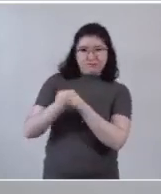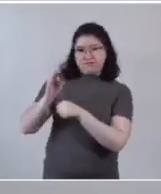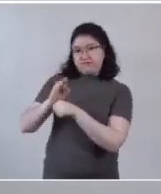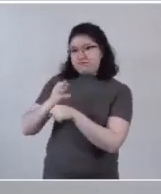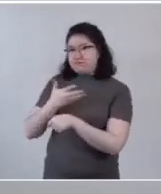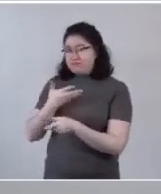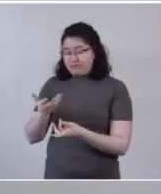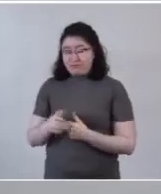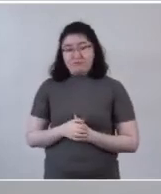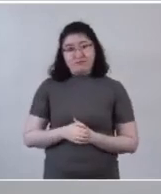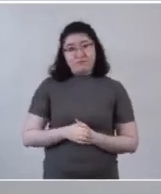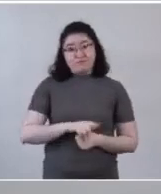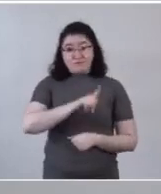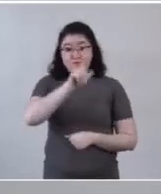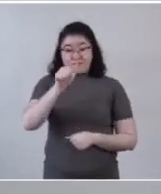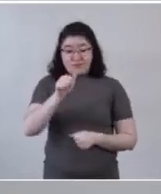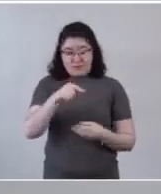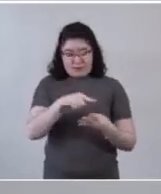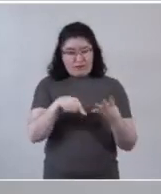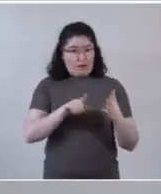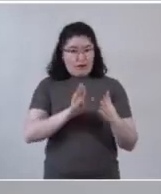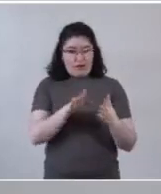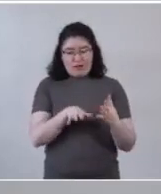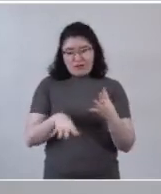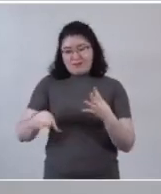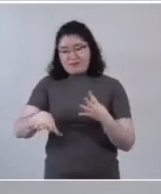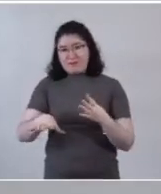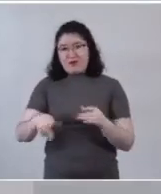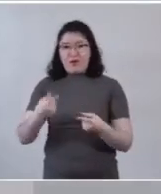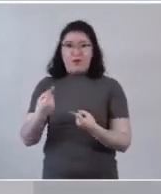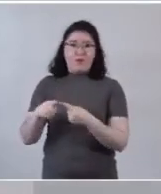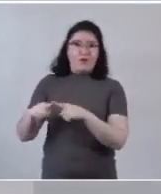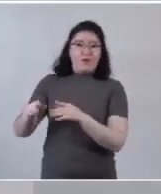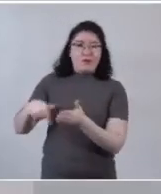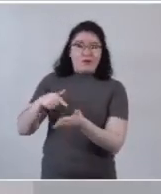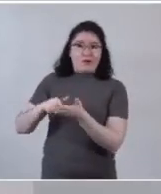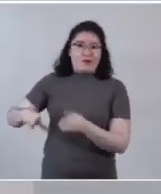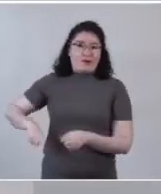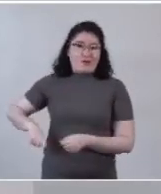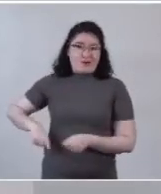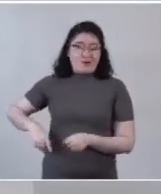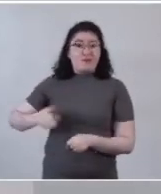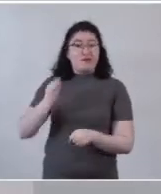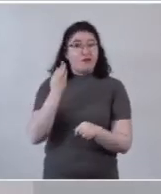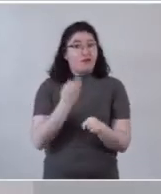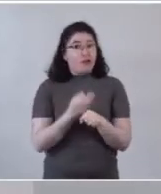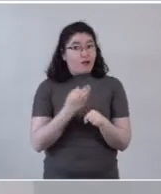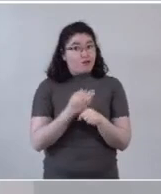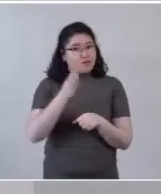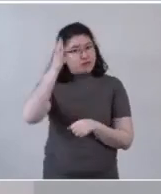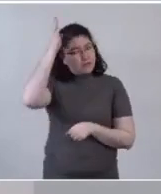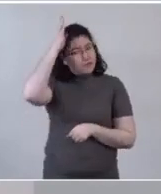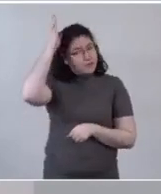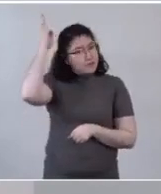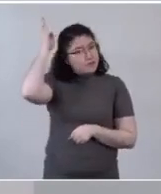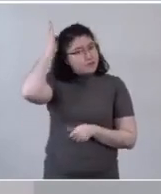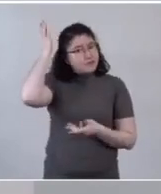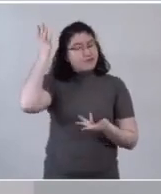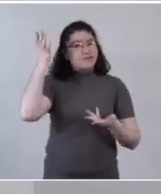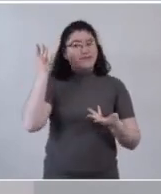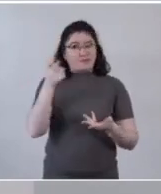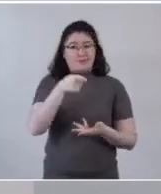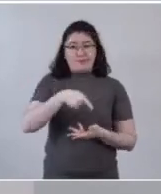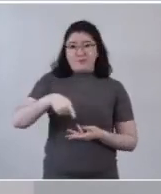y después ya a otras áreas de gobierno. Entonces, en particular en este caso de los bomberos, son